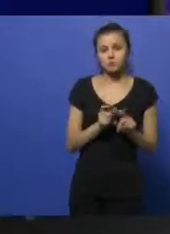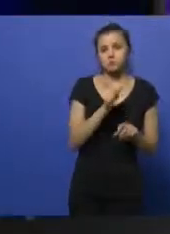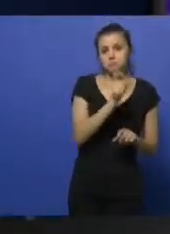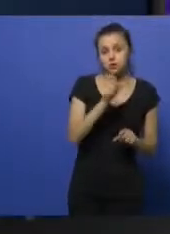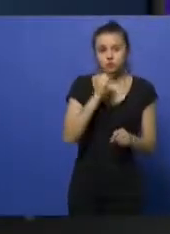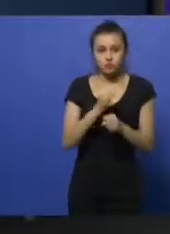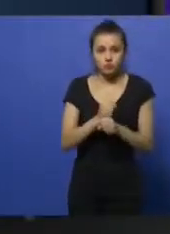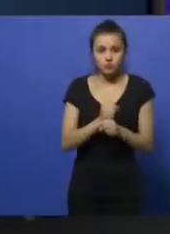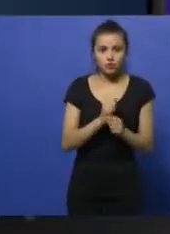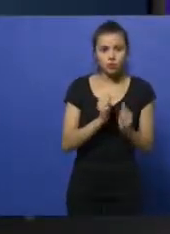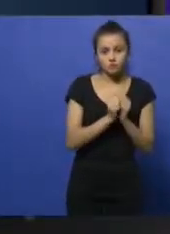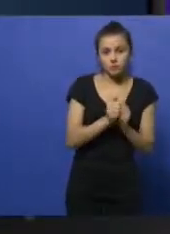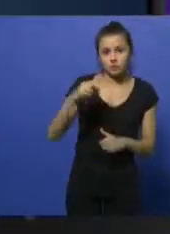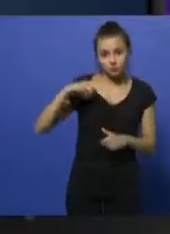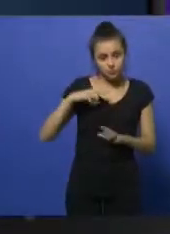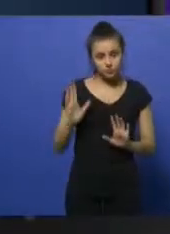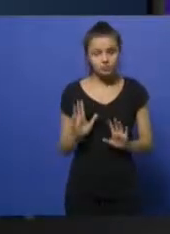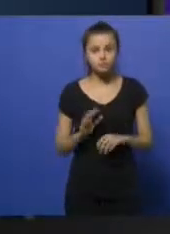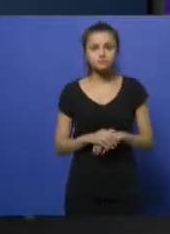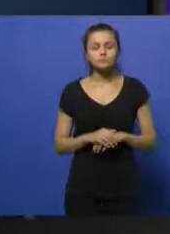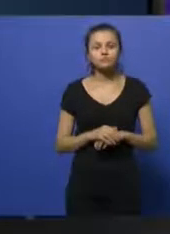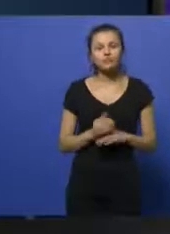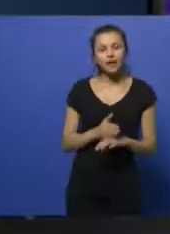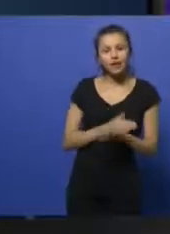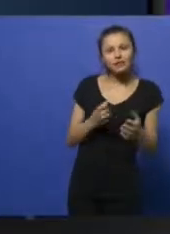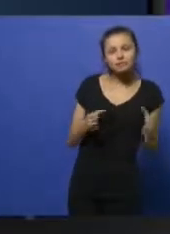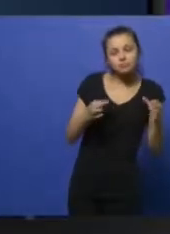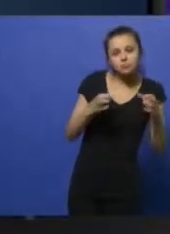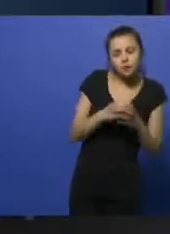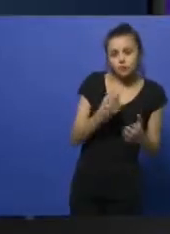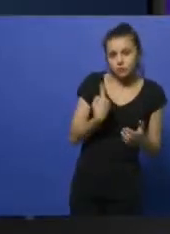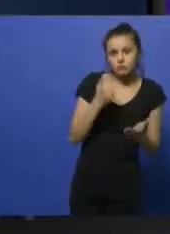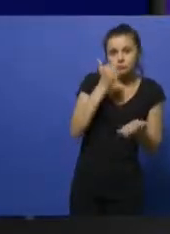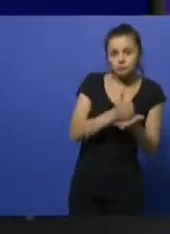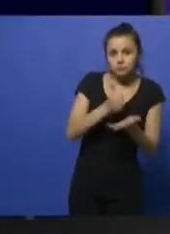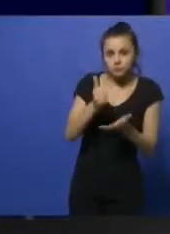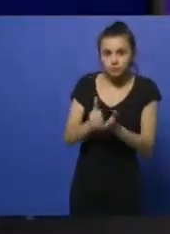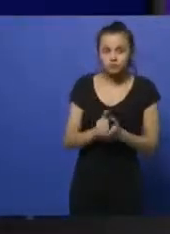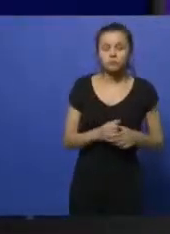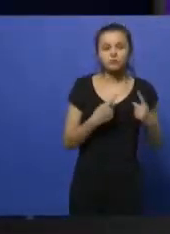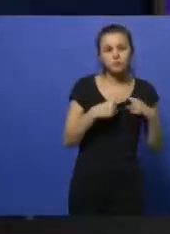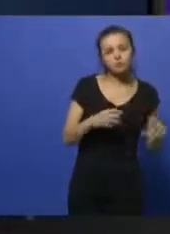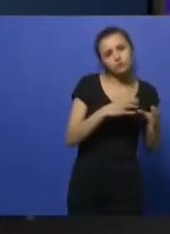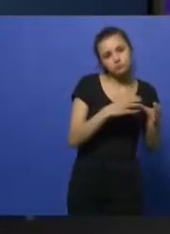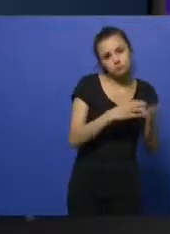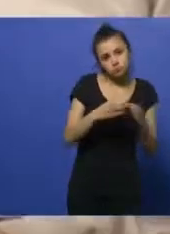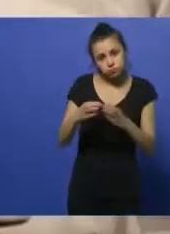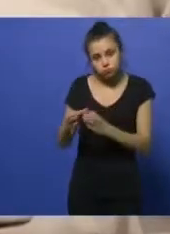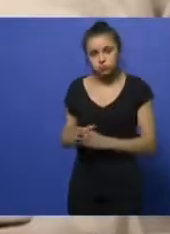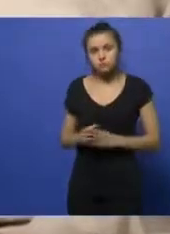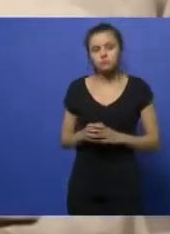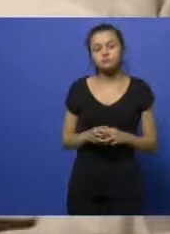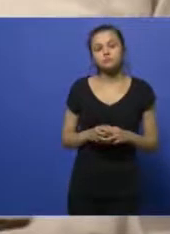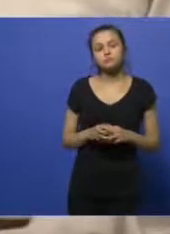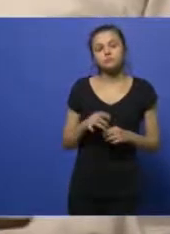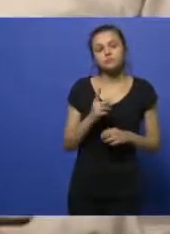Para eso venimos de una reunión en la que estamos participando, que es la multisectorial, una herramienta tan importante que